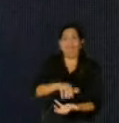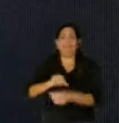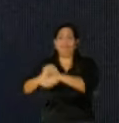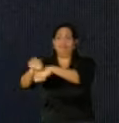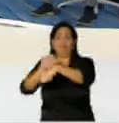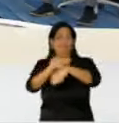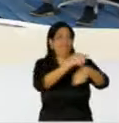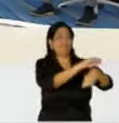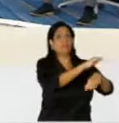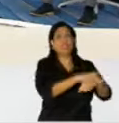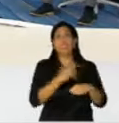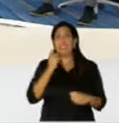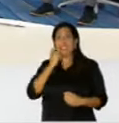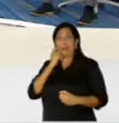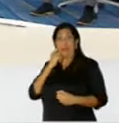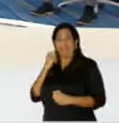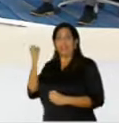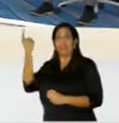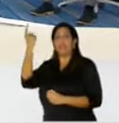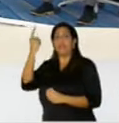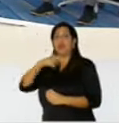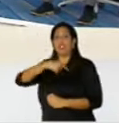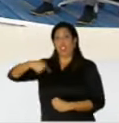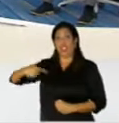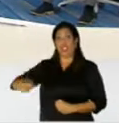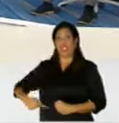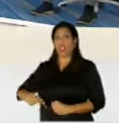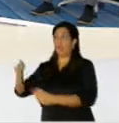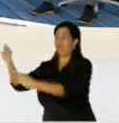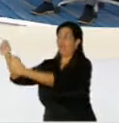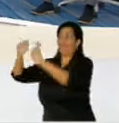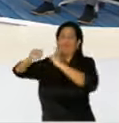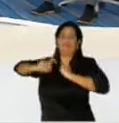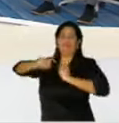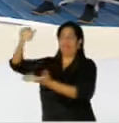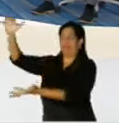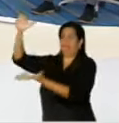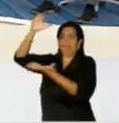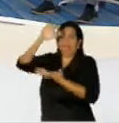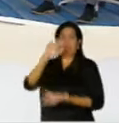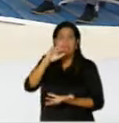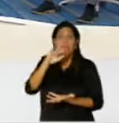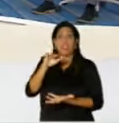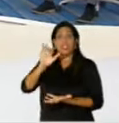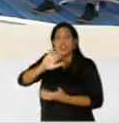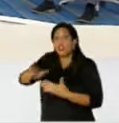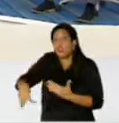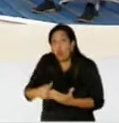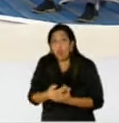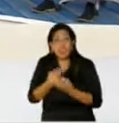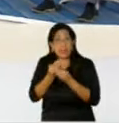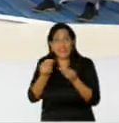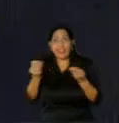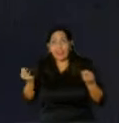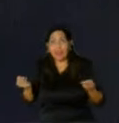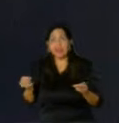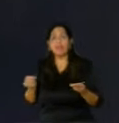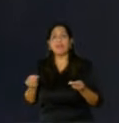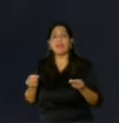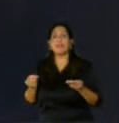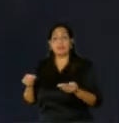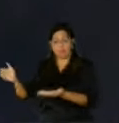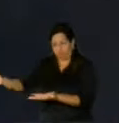hubo una donación de parte de la comunidad china, esto fue el fin de semana pasado. Ese material se